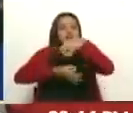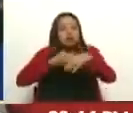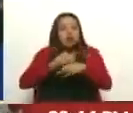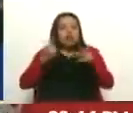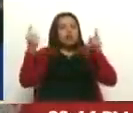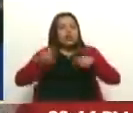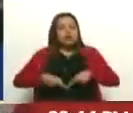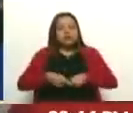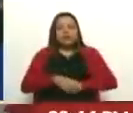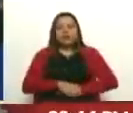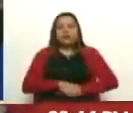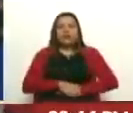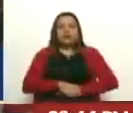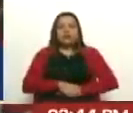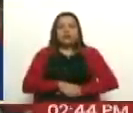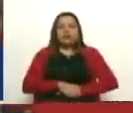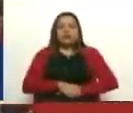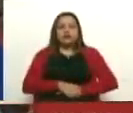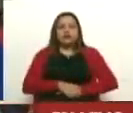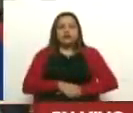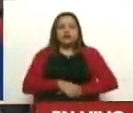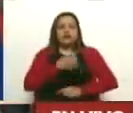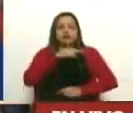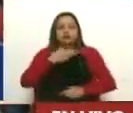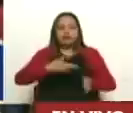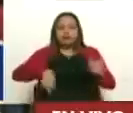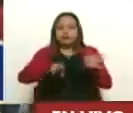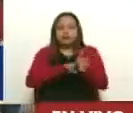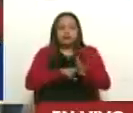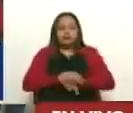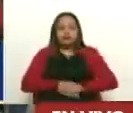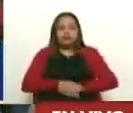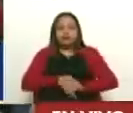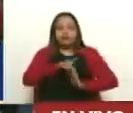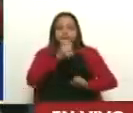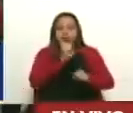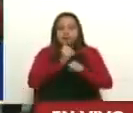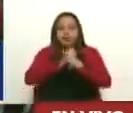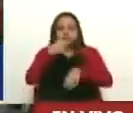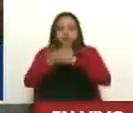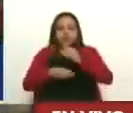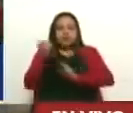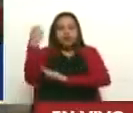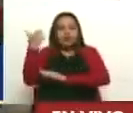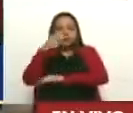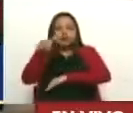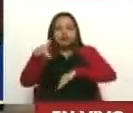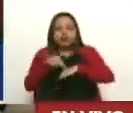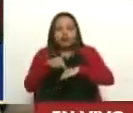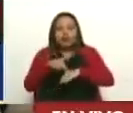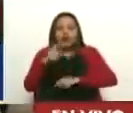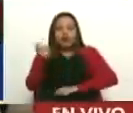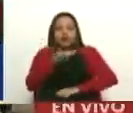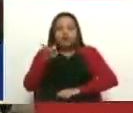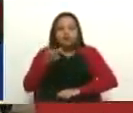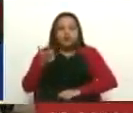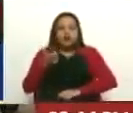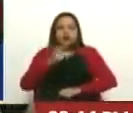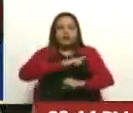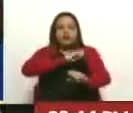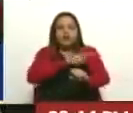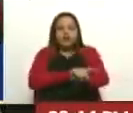también que, lo hemos repetido, estas acciones emprendidas por el Parlamento venezolano buscan fortalecer